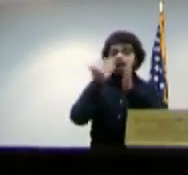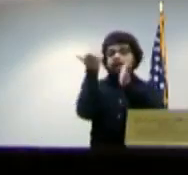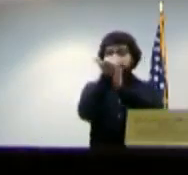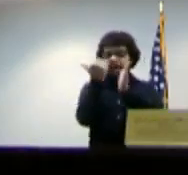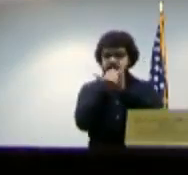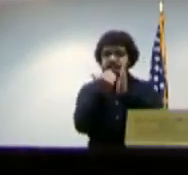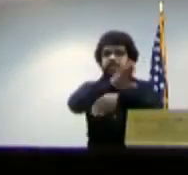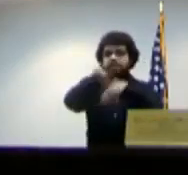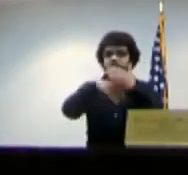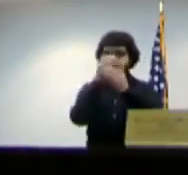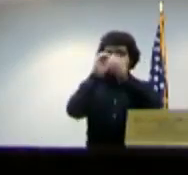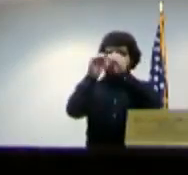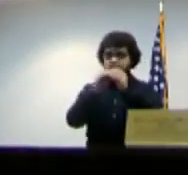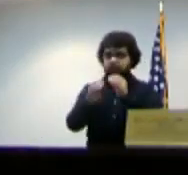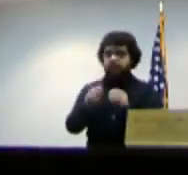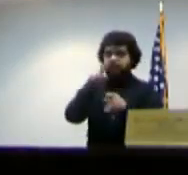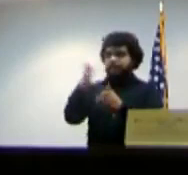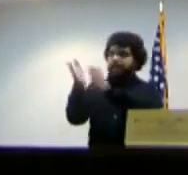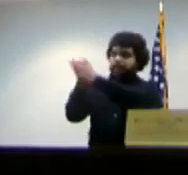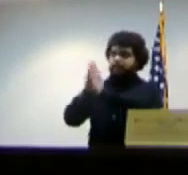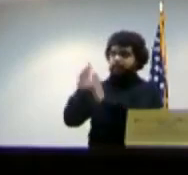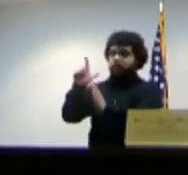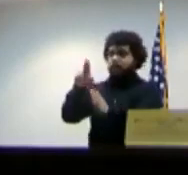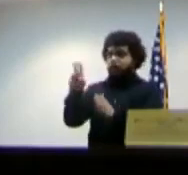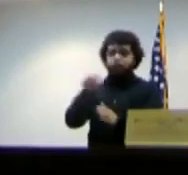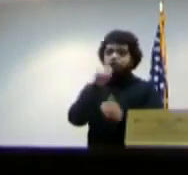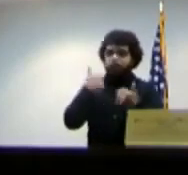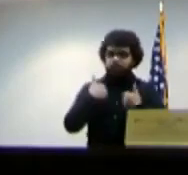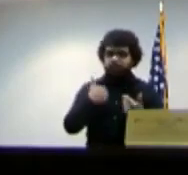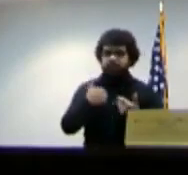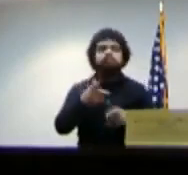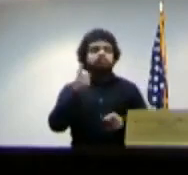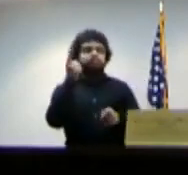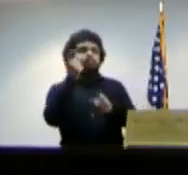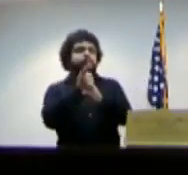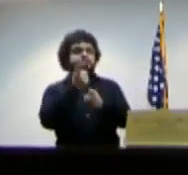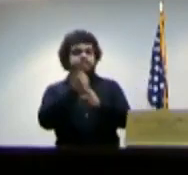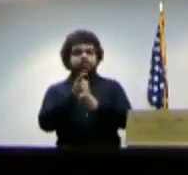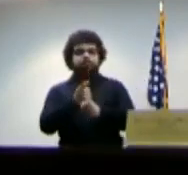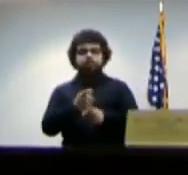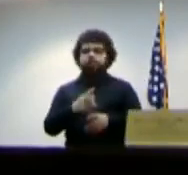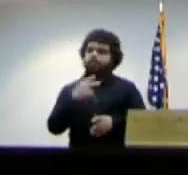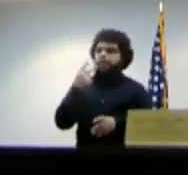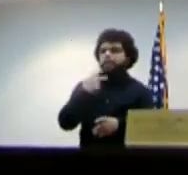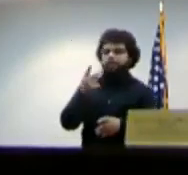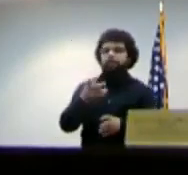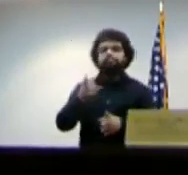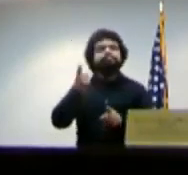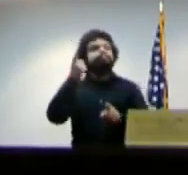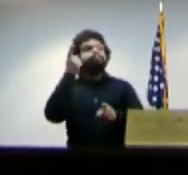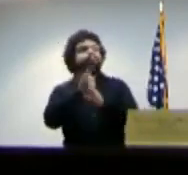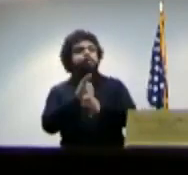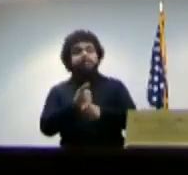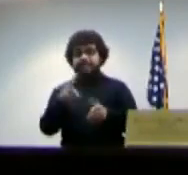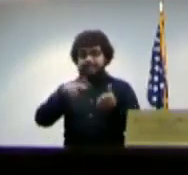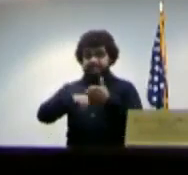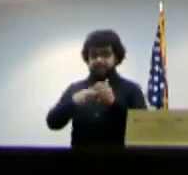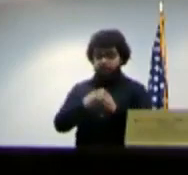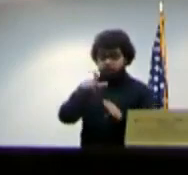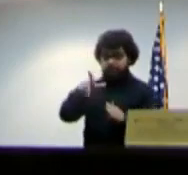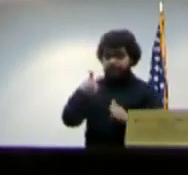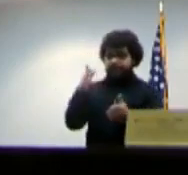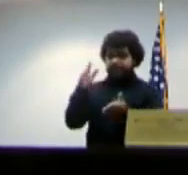de reparaciones que ustedes le pidieron a Luma. Es correcto. Porque no las tienen. Es verdad. Eso es correcto. O sea, que ustedes están pagando 58 millones de dólares a